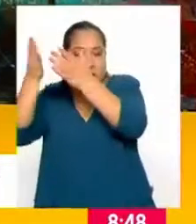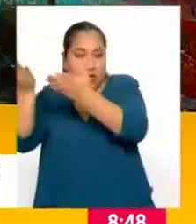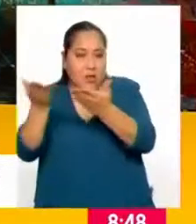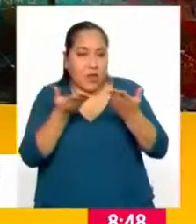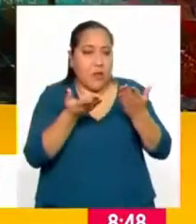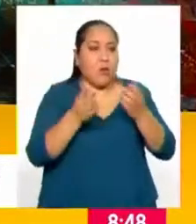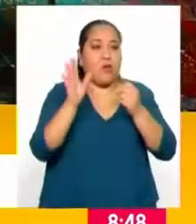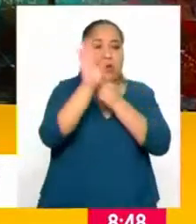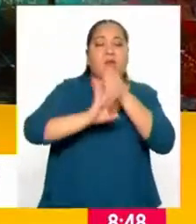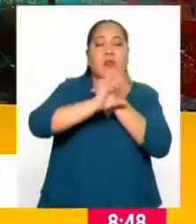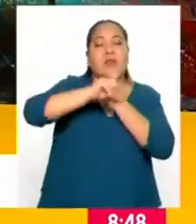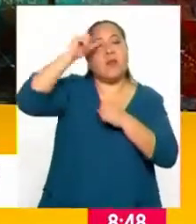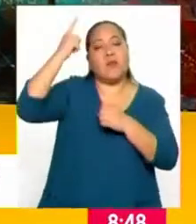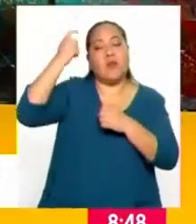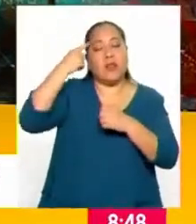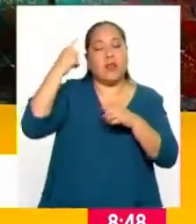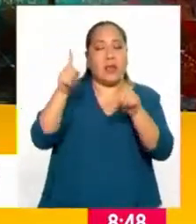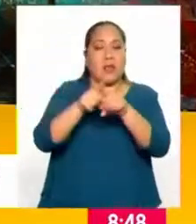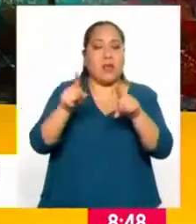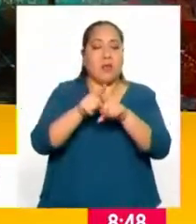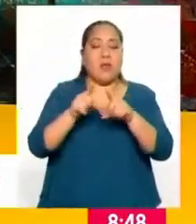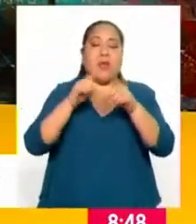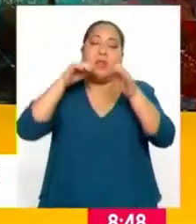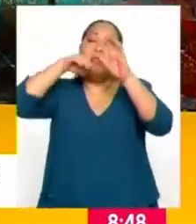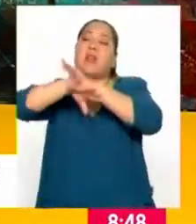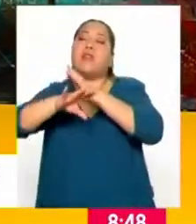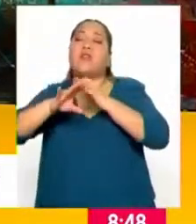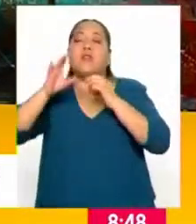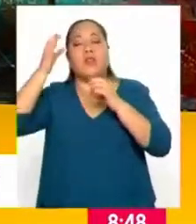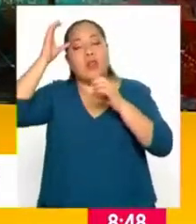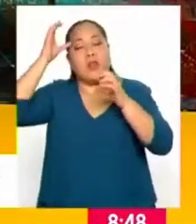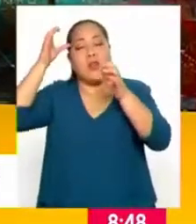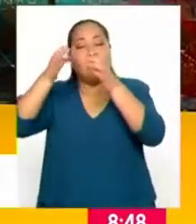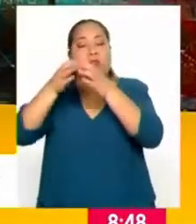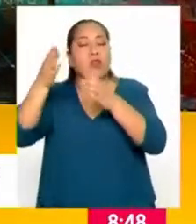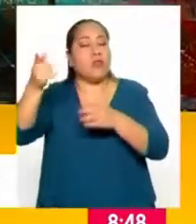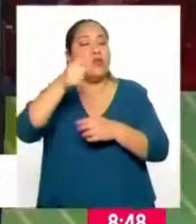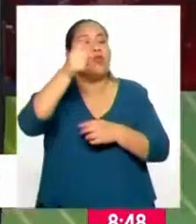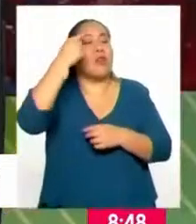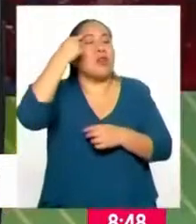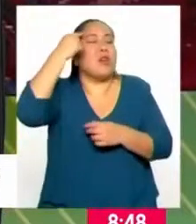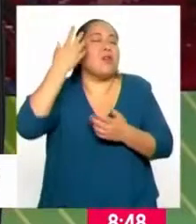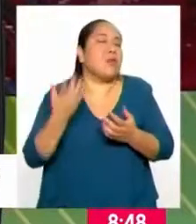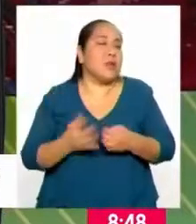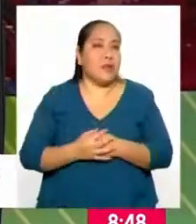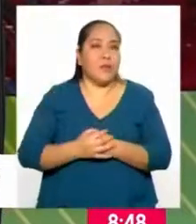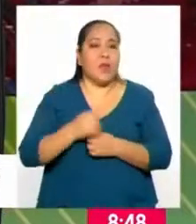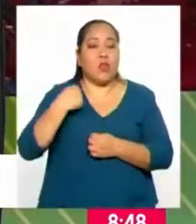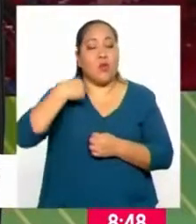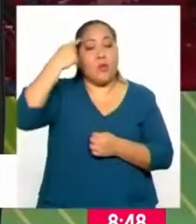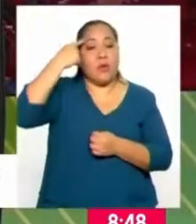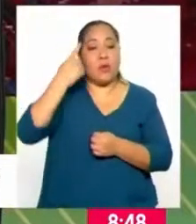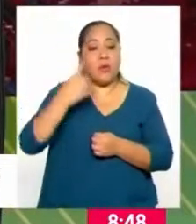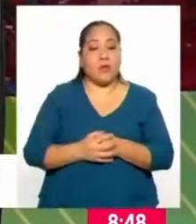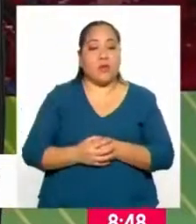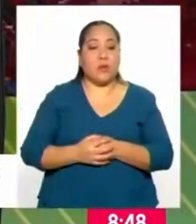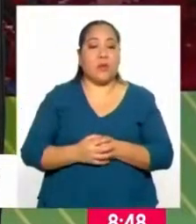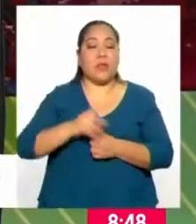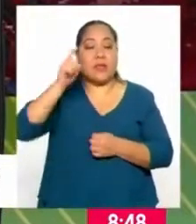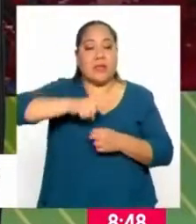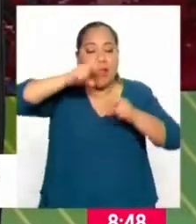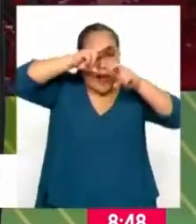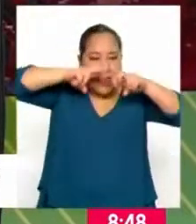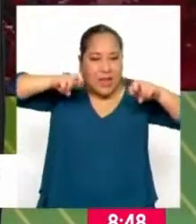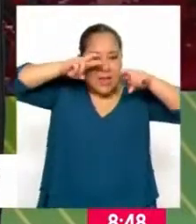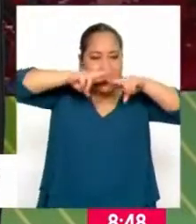defensa política también en el Congreso de la República. ¿Qué opina al respecto? Bueno, que hay que en realidad